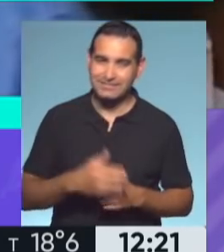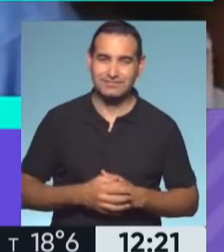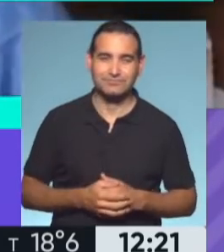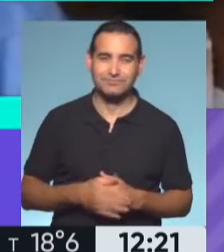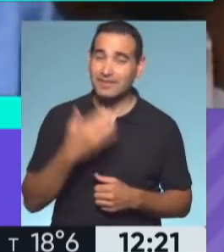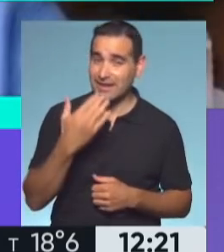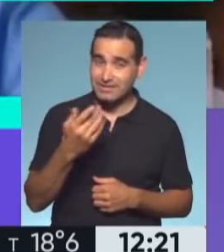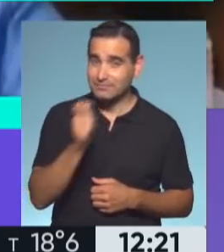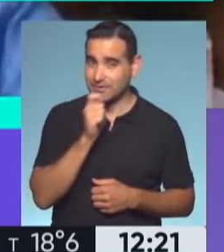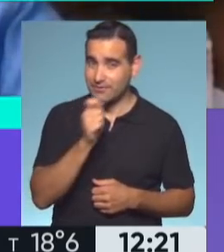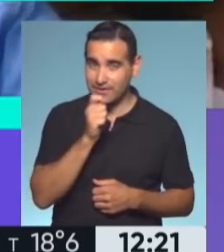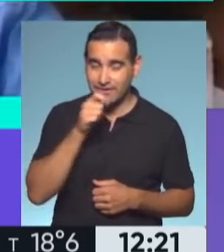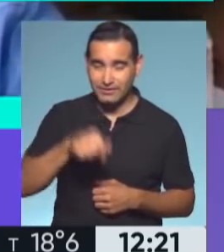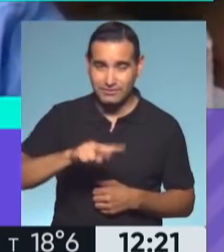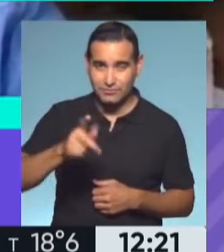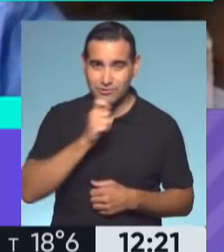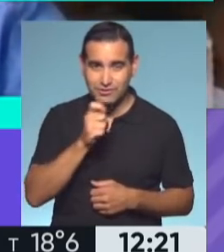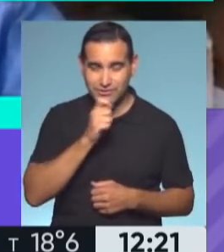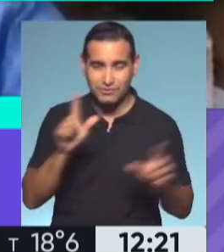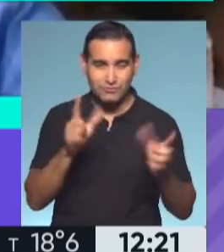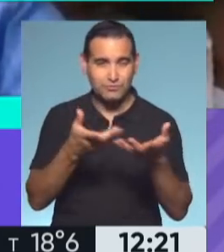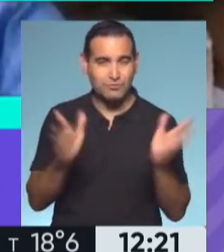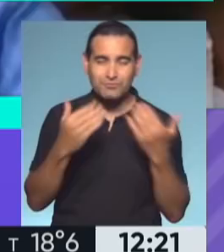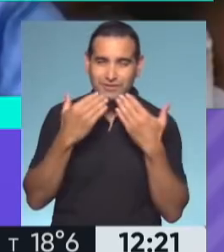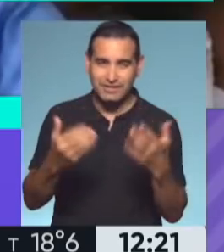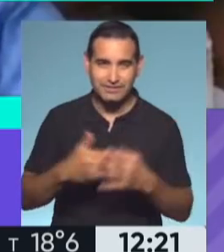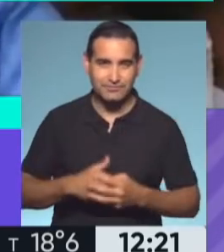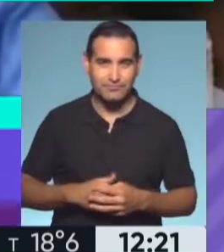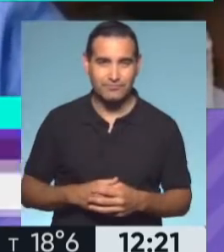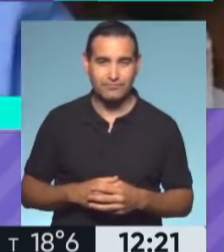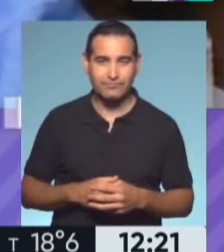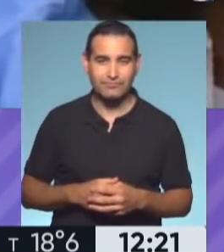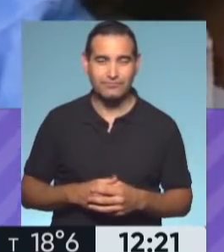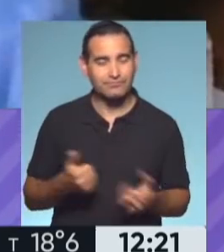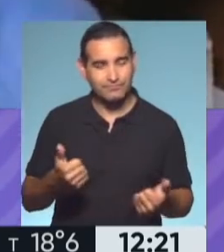gracias por esta entrevista para esta segunda edición de Noticias en la Televisión Pública. Muchas gracias. No, por favor.